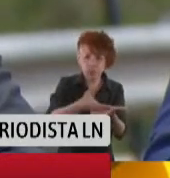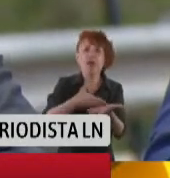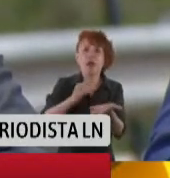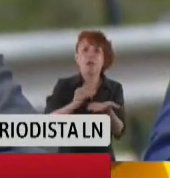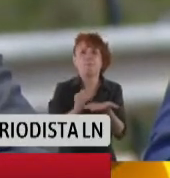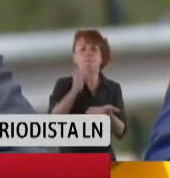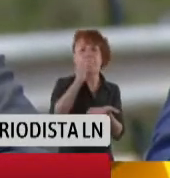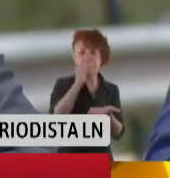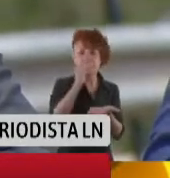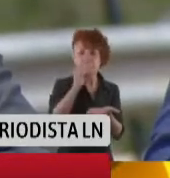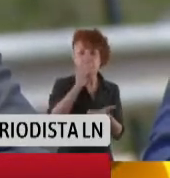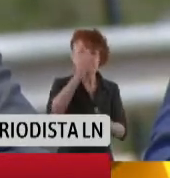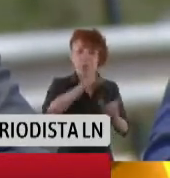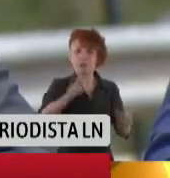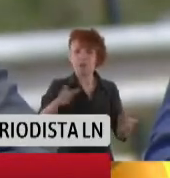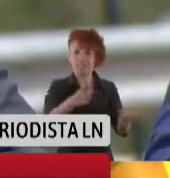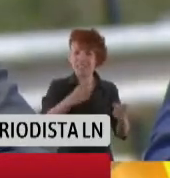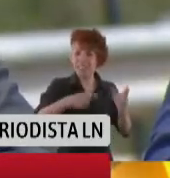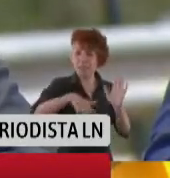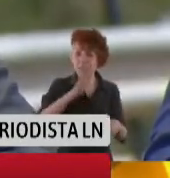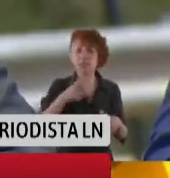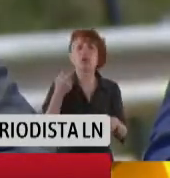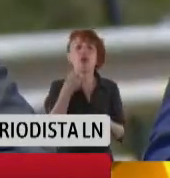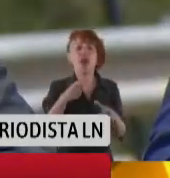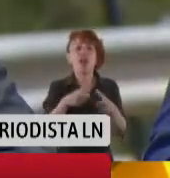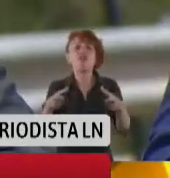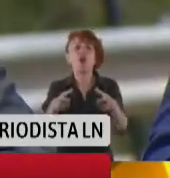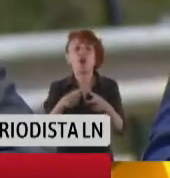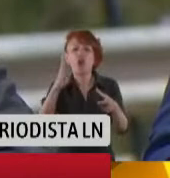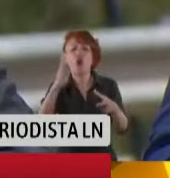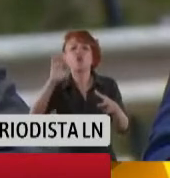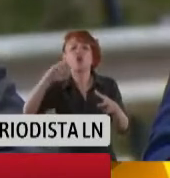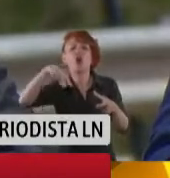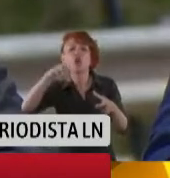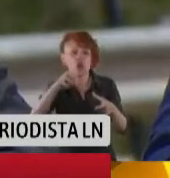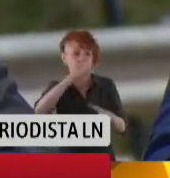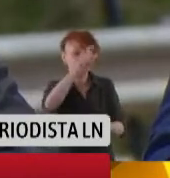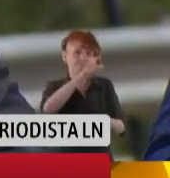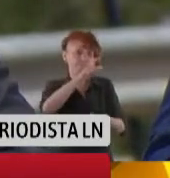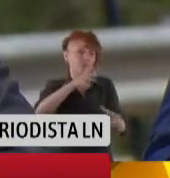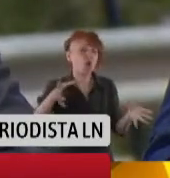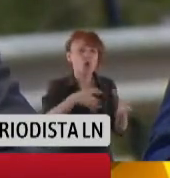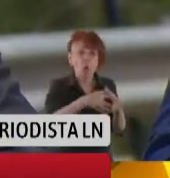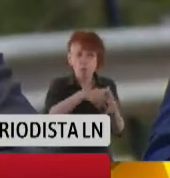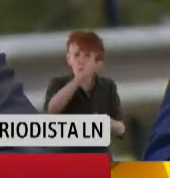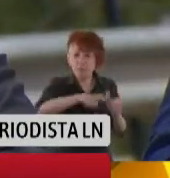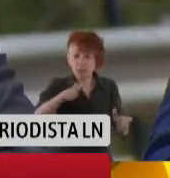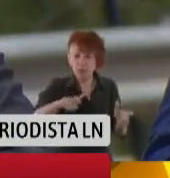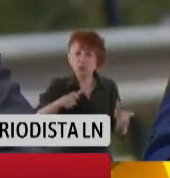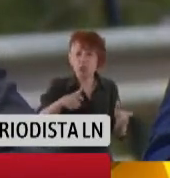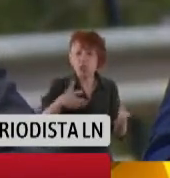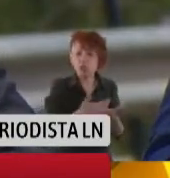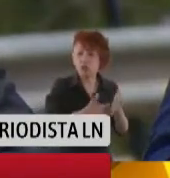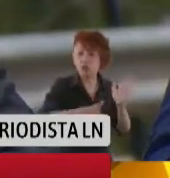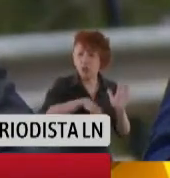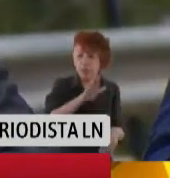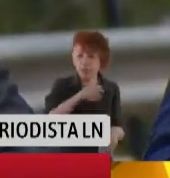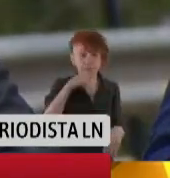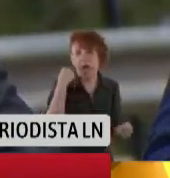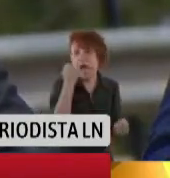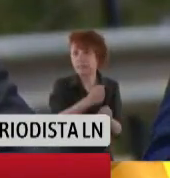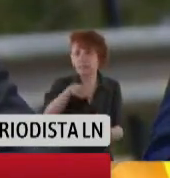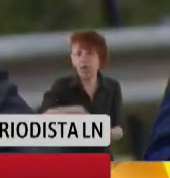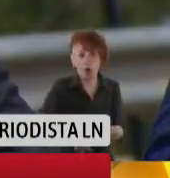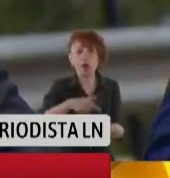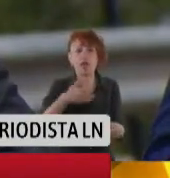boletas, por ejemplo, como senadora, para solidificar esa propuesta, ¿no? Para el gran problema